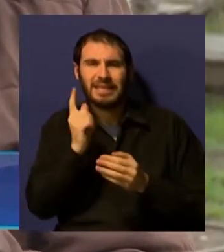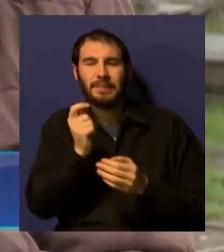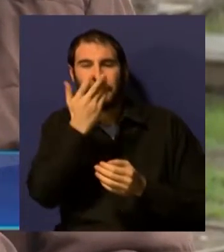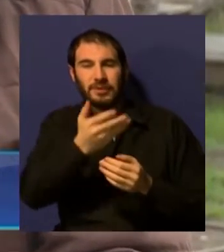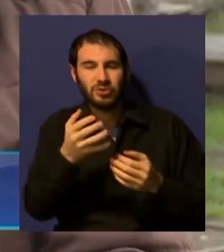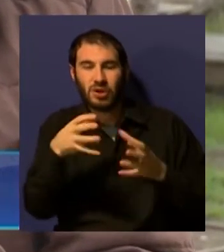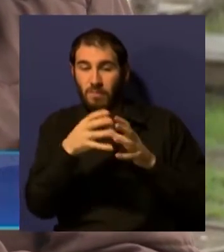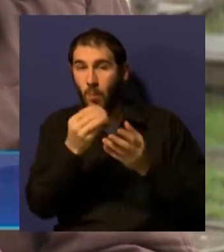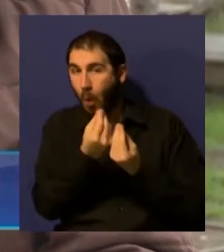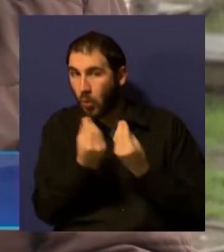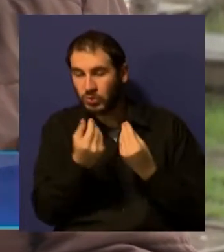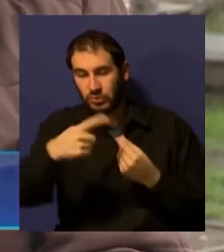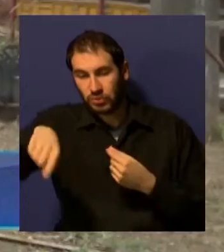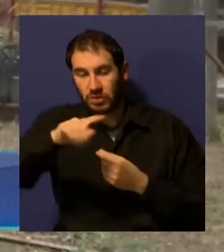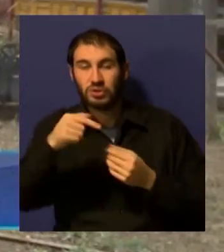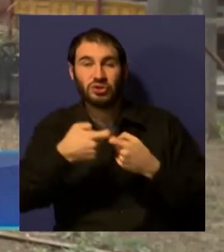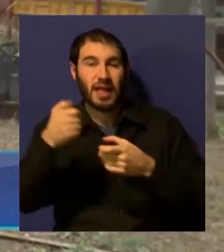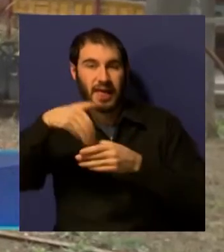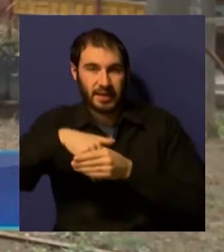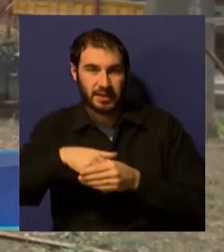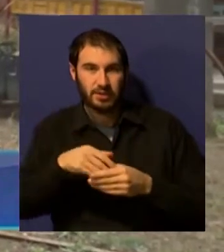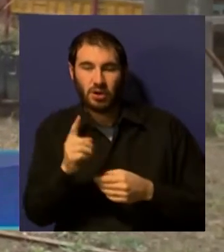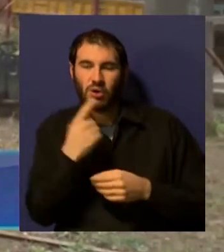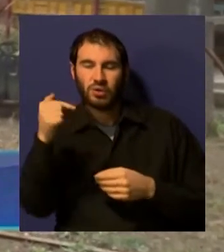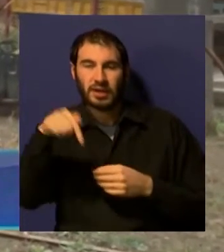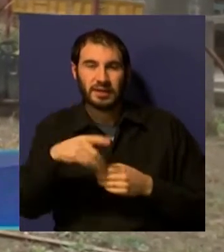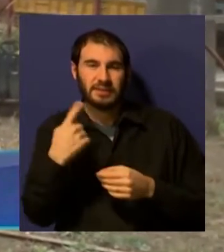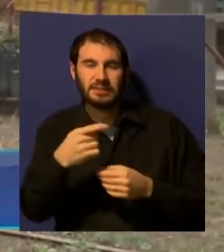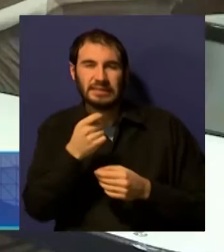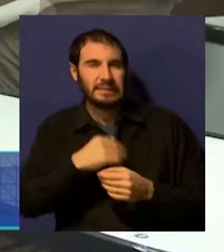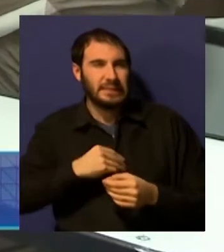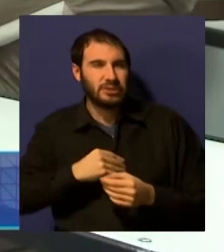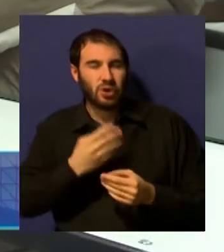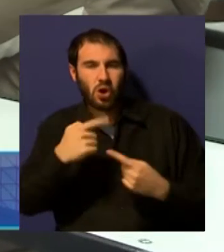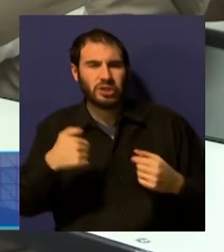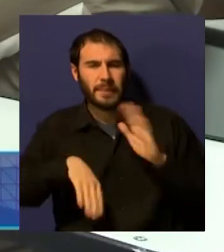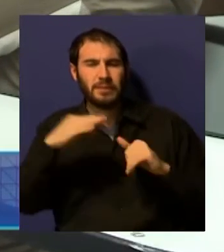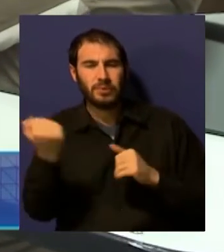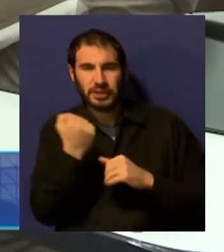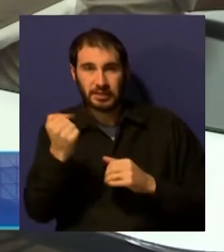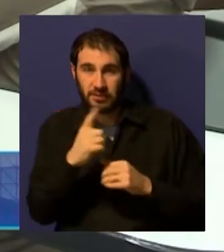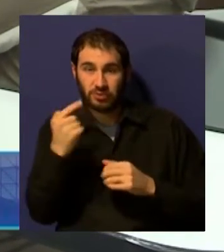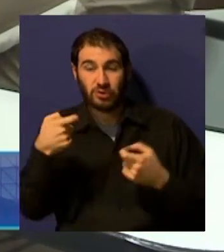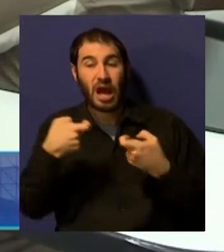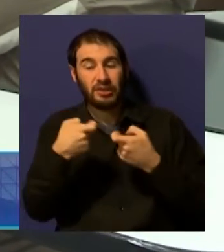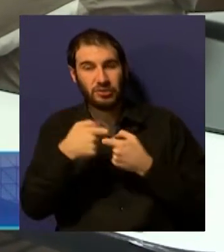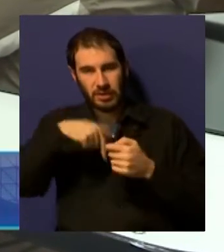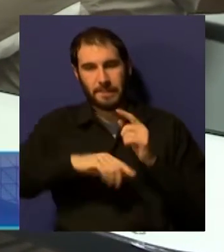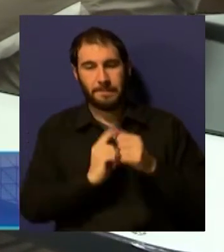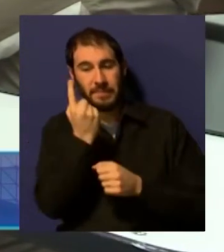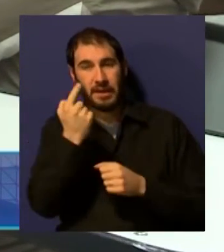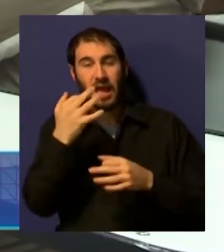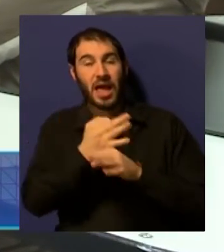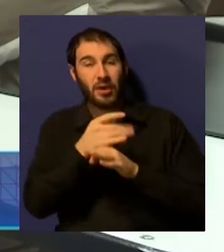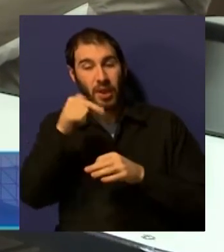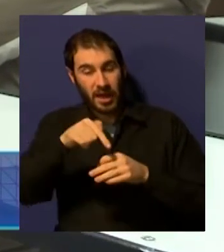muchos actores presentes en la sociedad. Nosotros siempre, como que una de las premisas más importantes que tenemos en la asociación y en estas escuelas